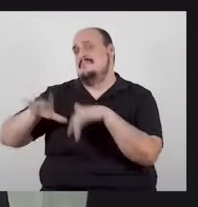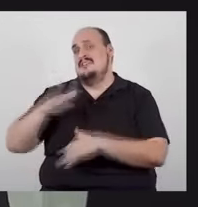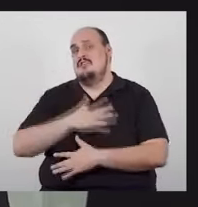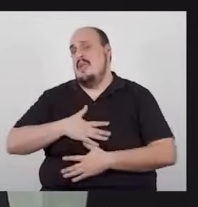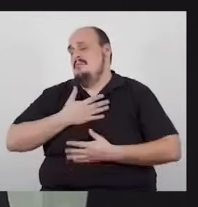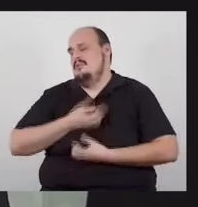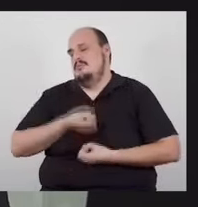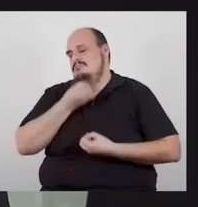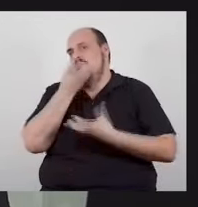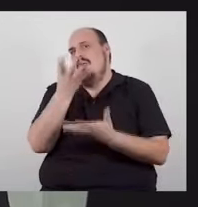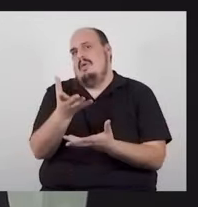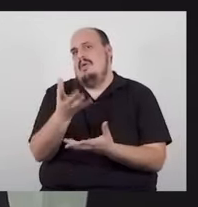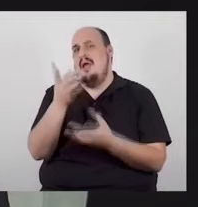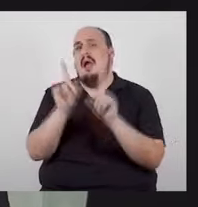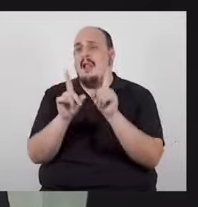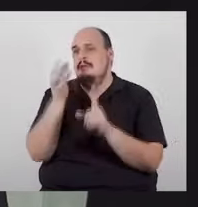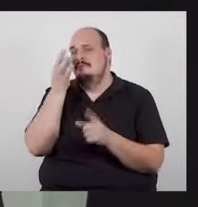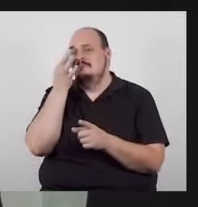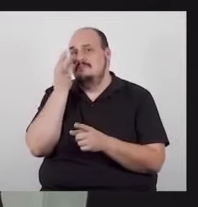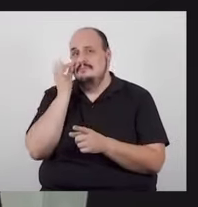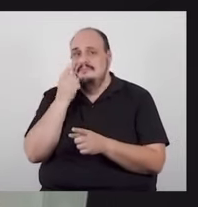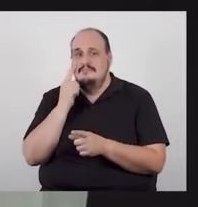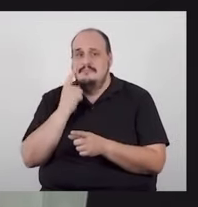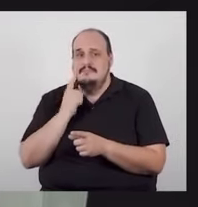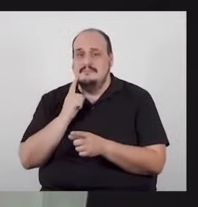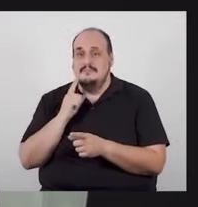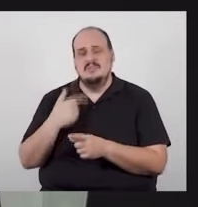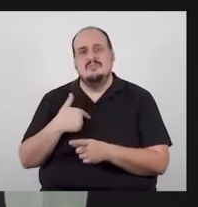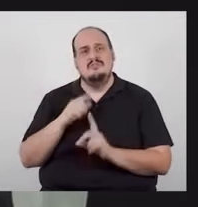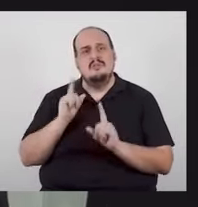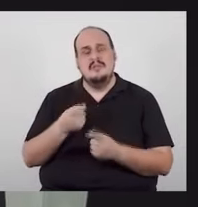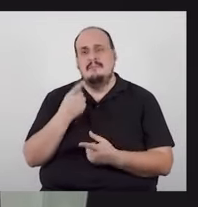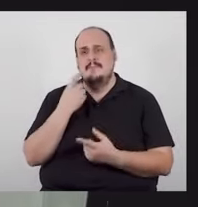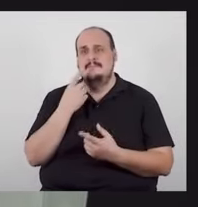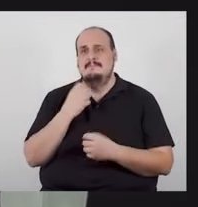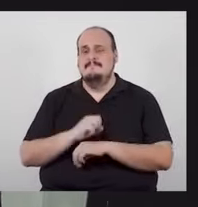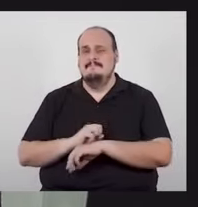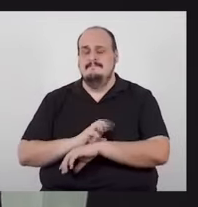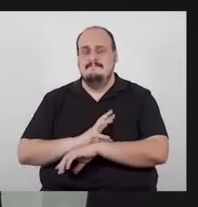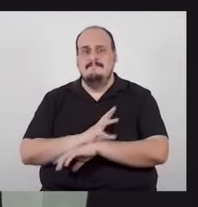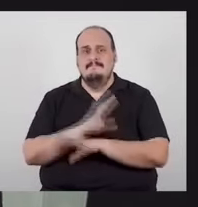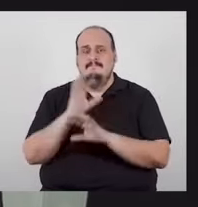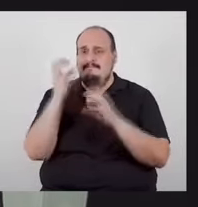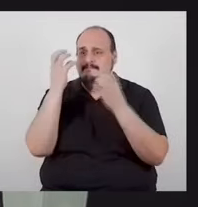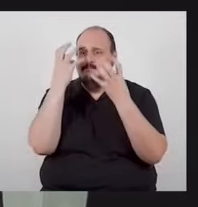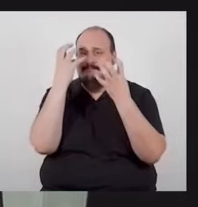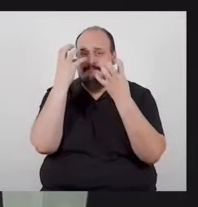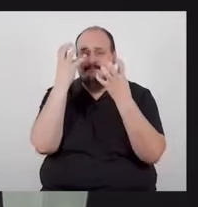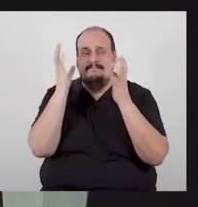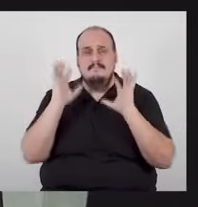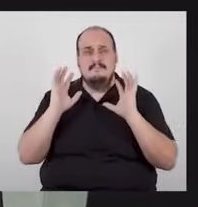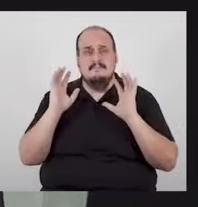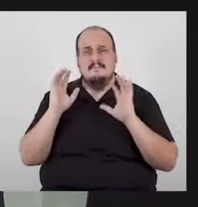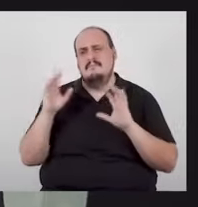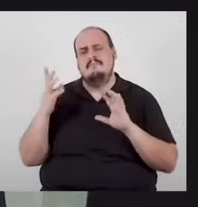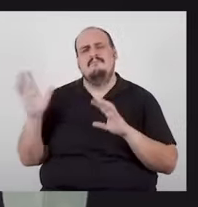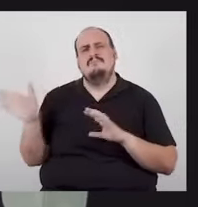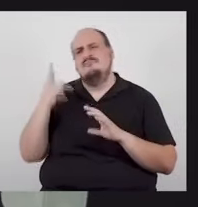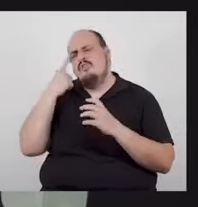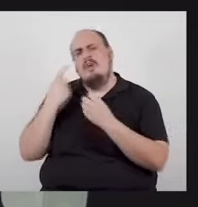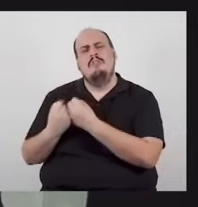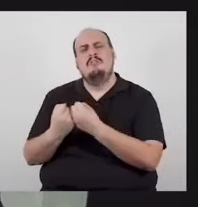y lagrimearon. La verdad que yo también conmovido, porque lo que yo les decía y que muchos coincidían es que